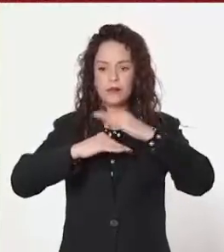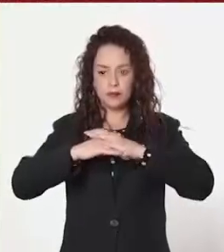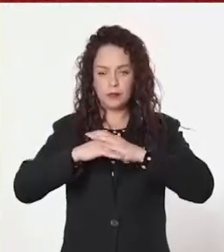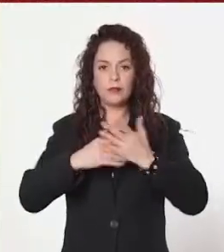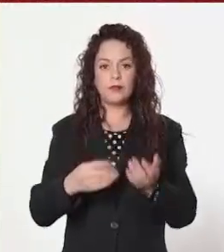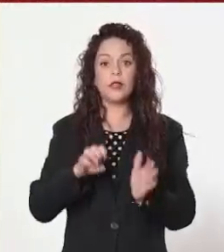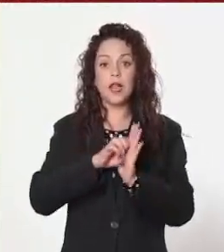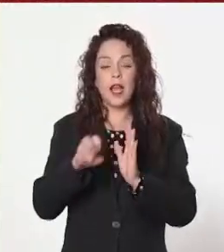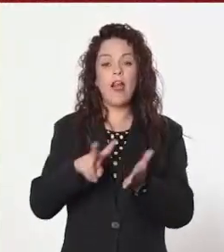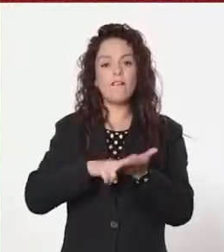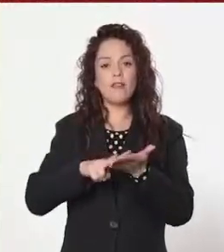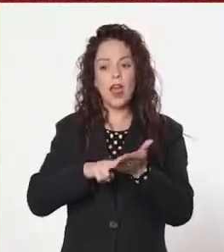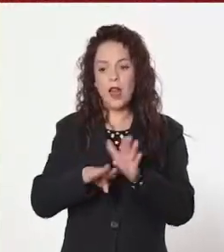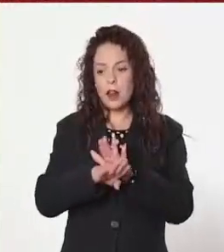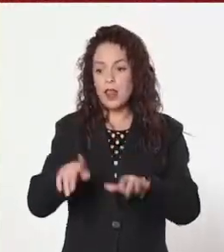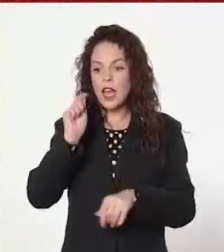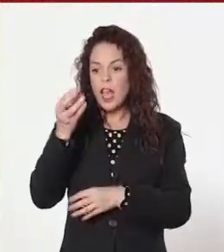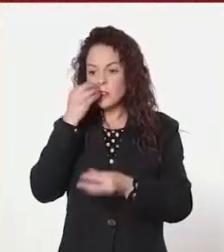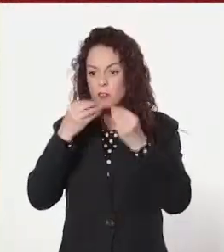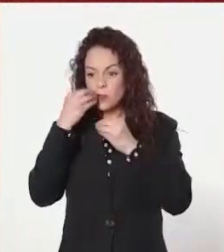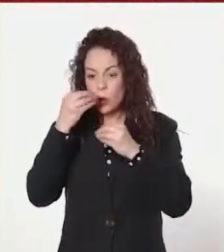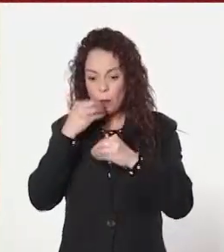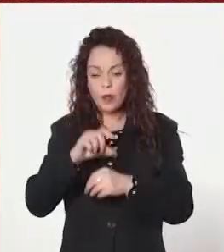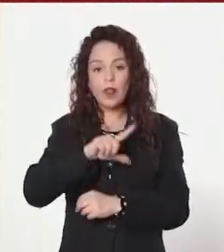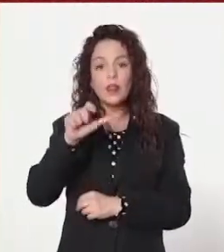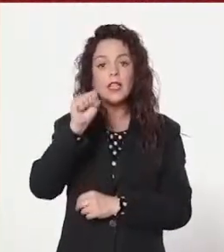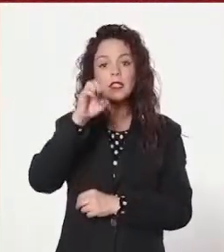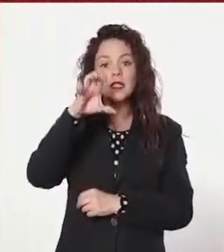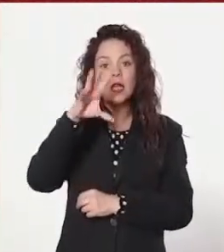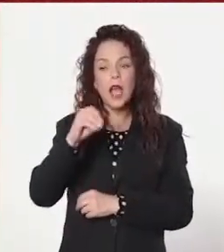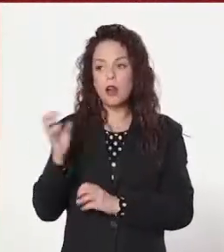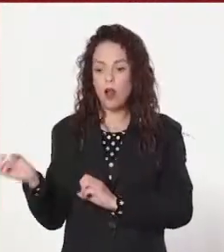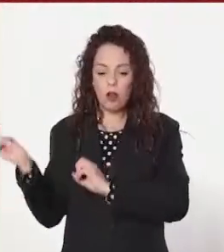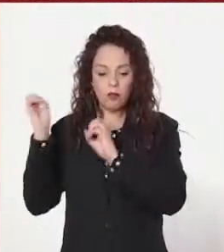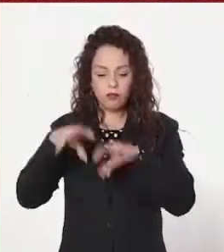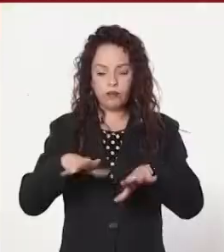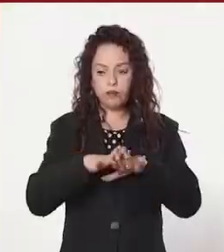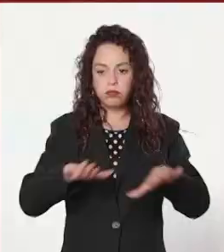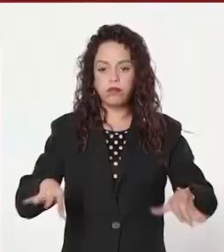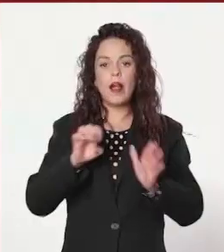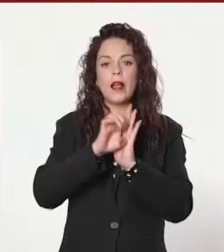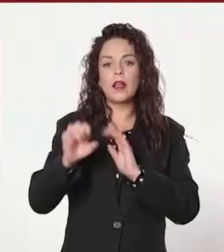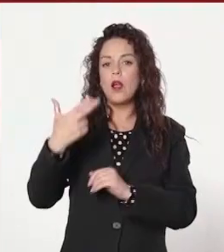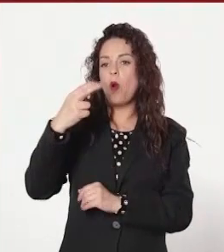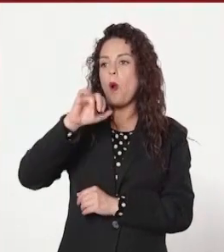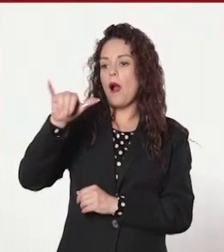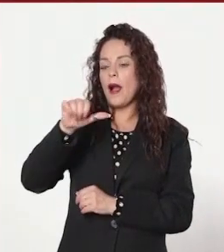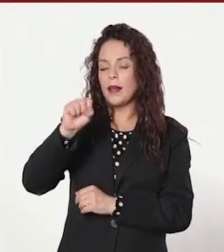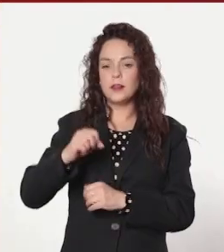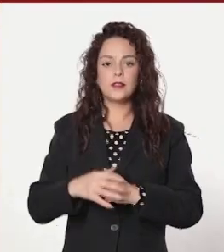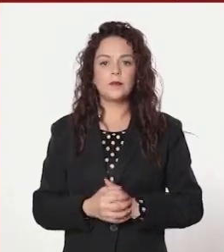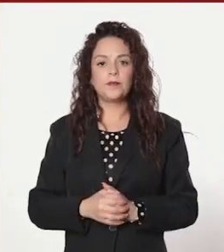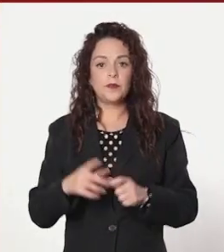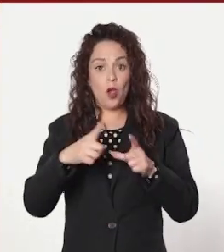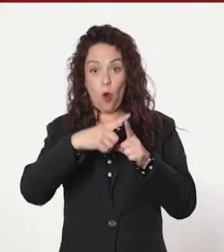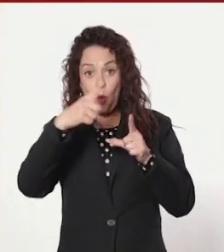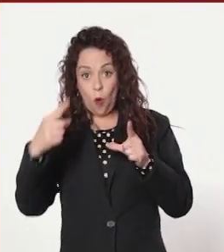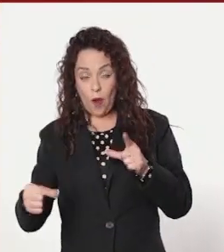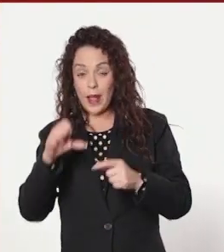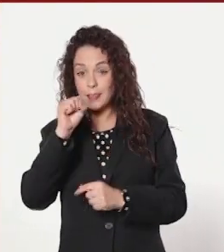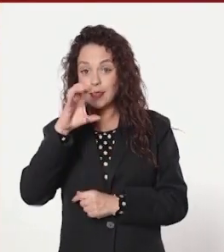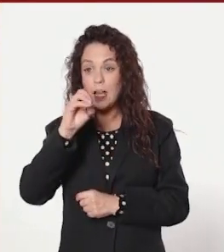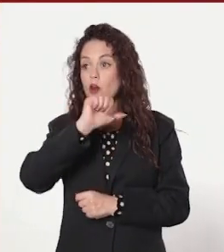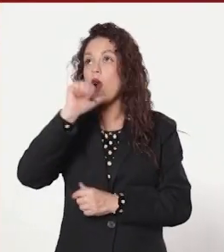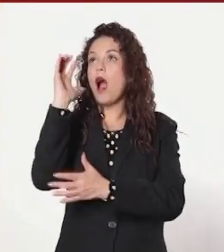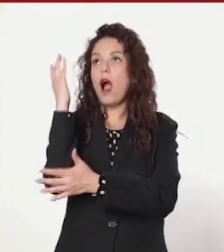todos nuestros desperdicios, y luego una capa seca, se llama, que es una capa seca, pueden ser hojas, por Hojas, ejemplo, ¿no? claro. Hojas secas de los árboles,